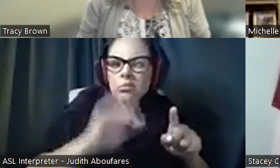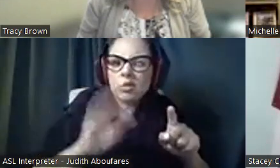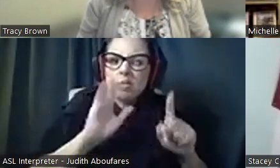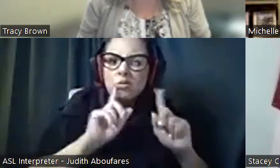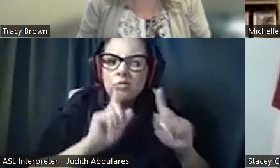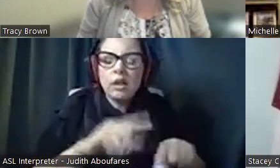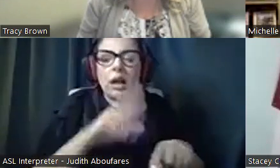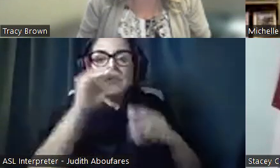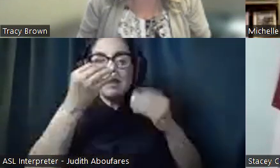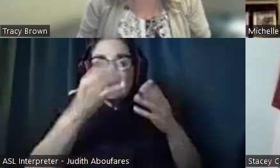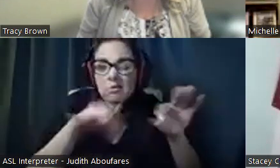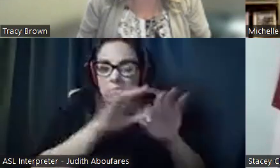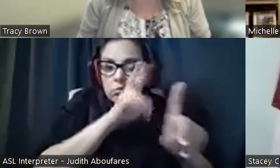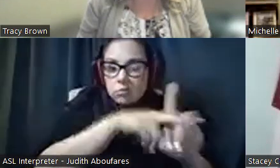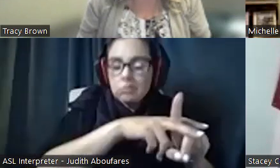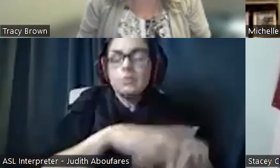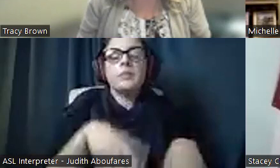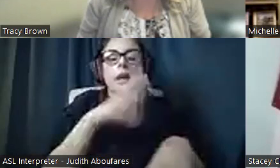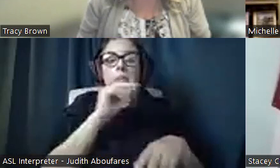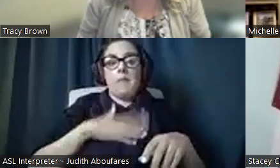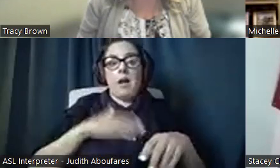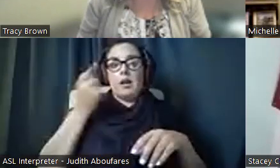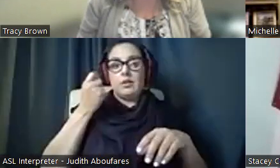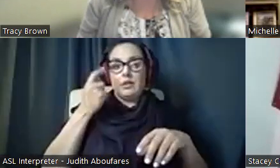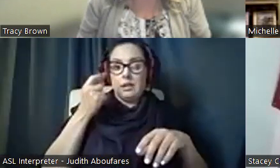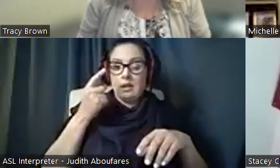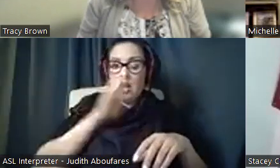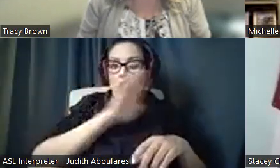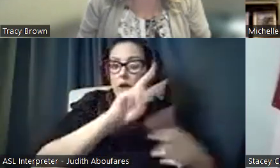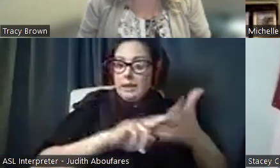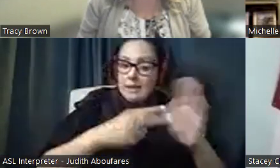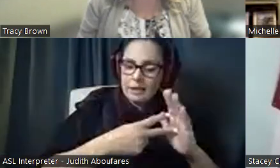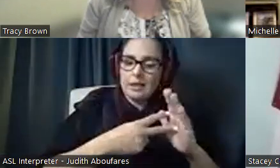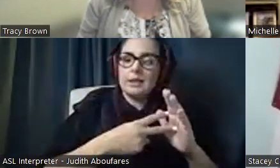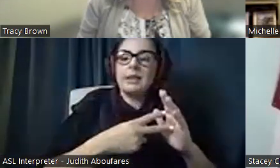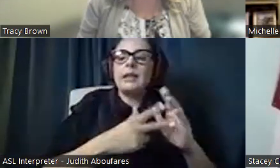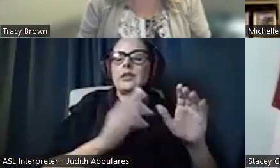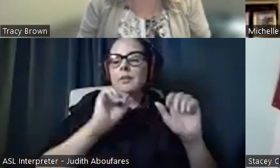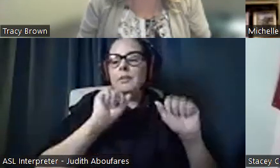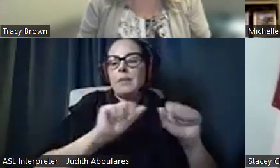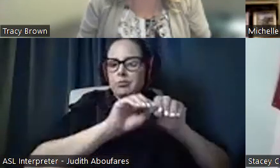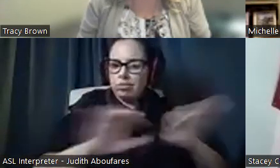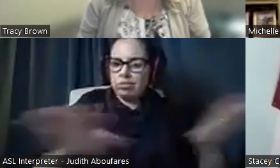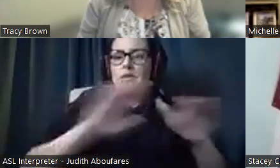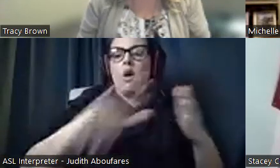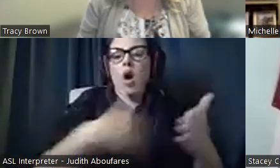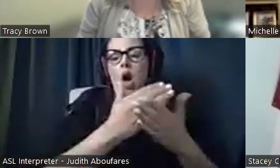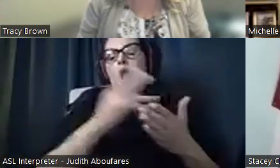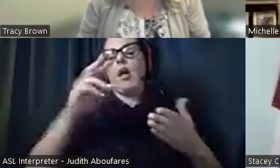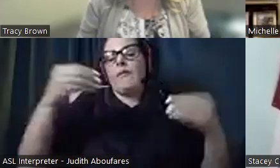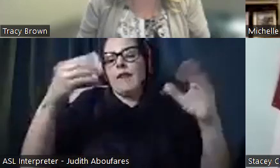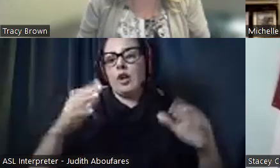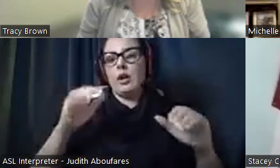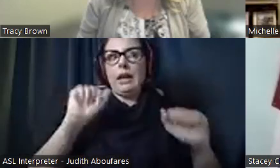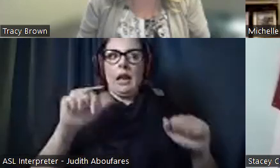respuesta y donde la información sea significativa y también haga una atención para moderar